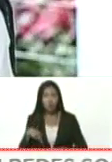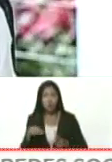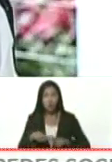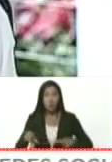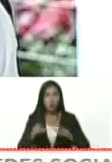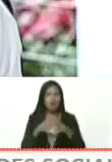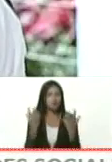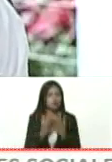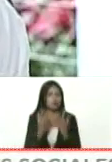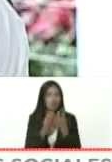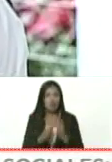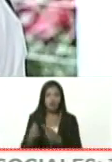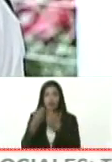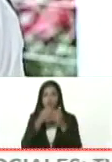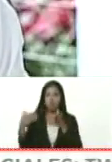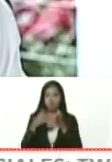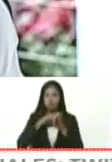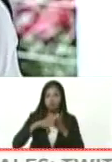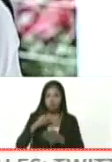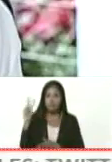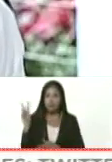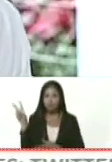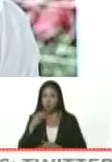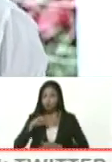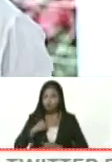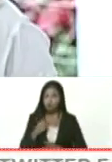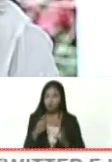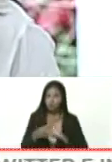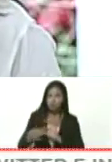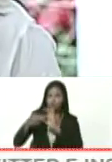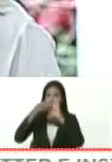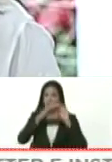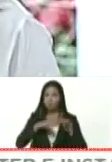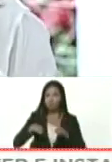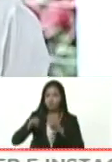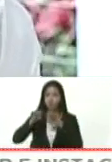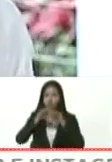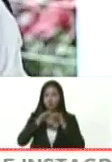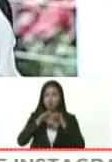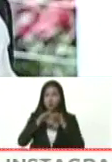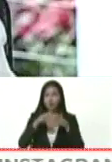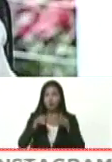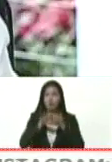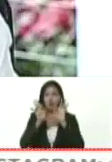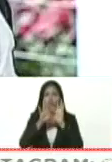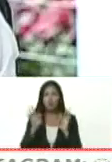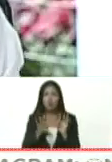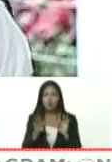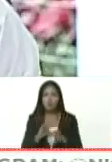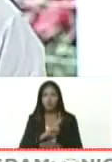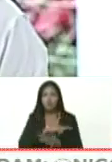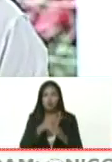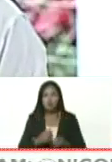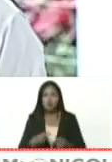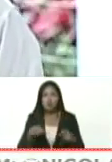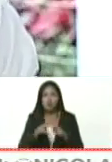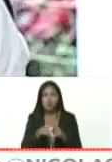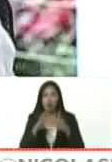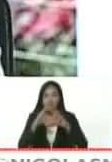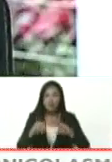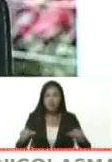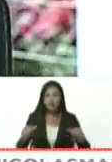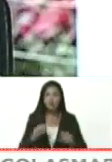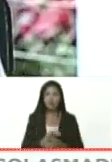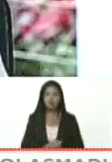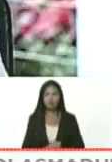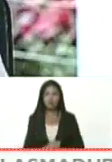de la guerra económica contra nuestro pueblo. Así que unificamos las plataformas de las fuerzas en el territorio.